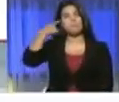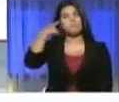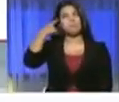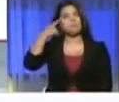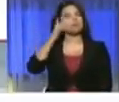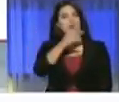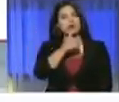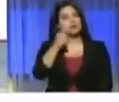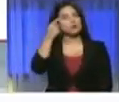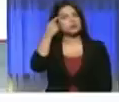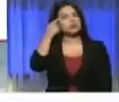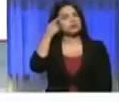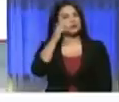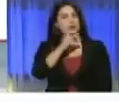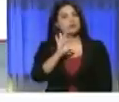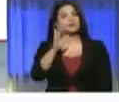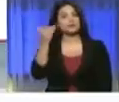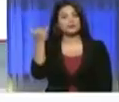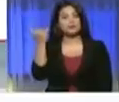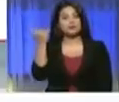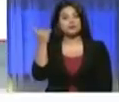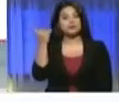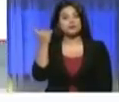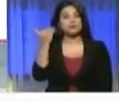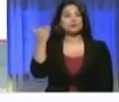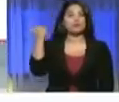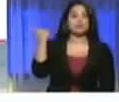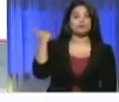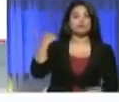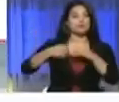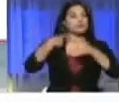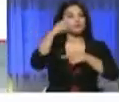que se pudiera disfrutar todos los días